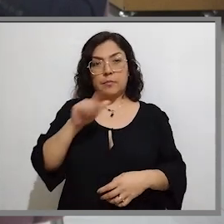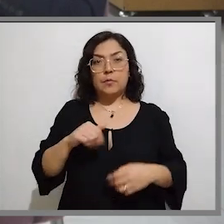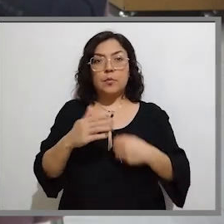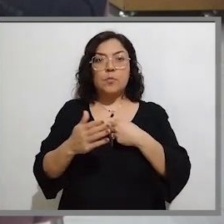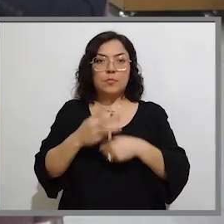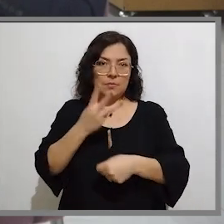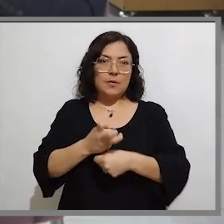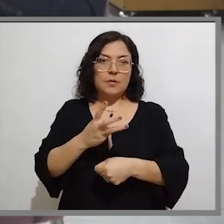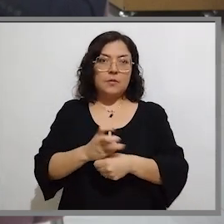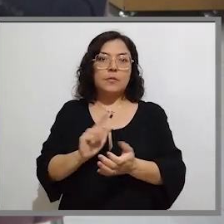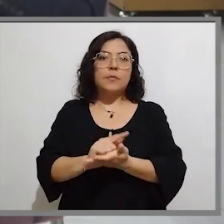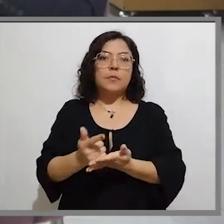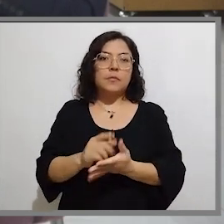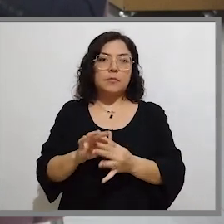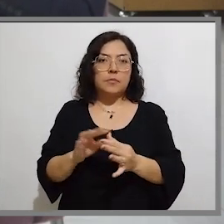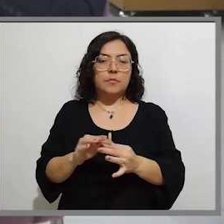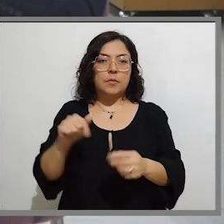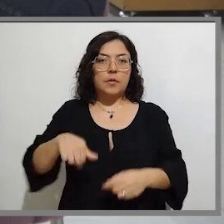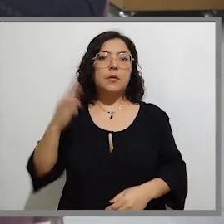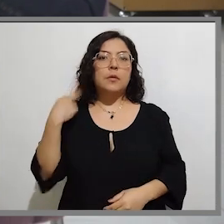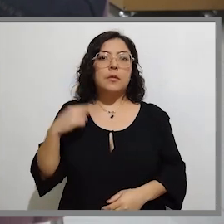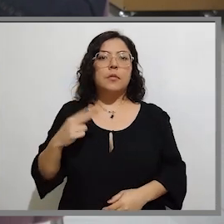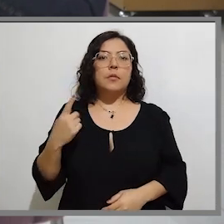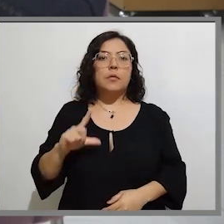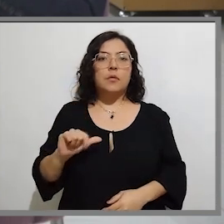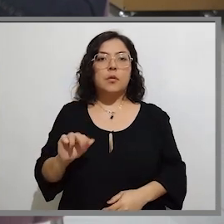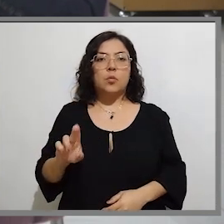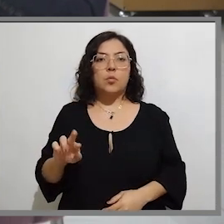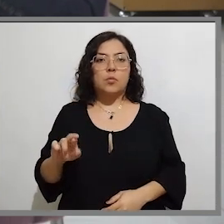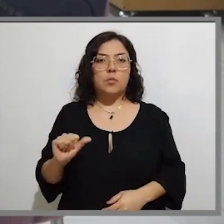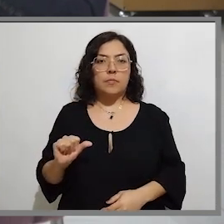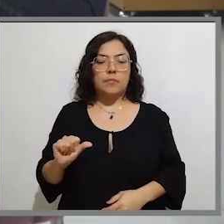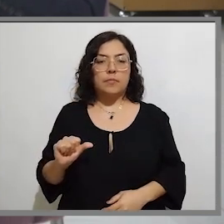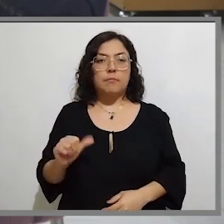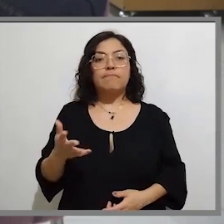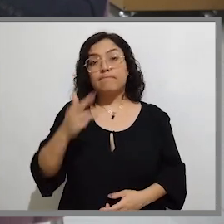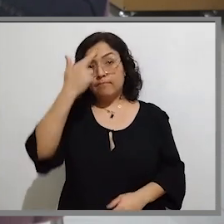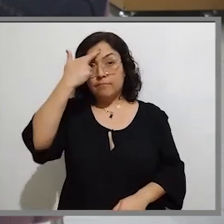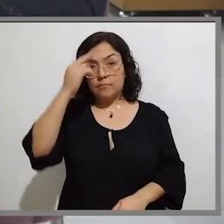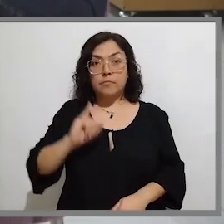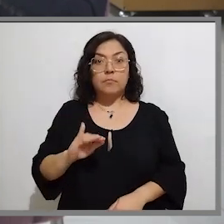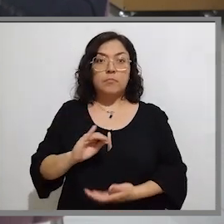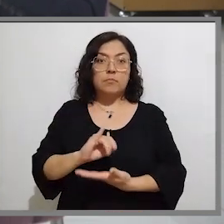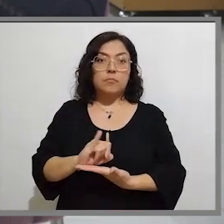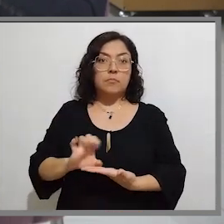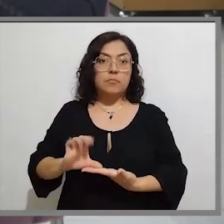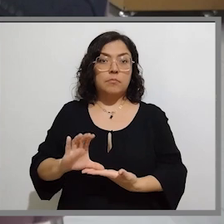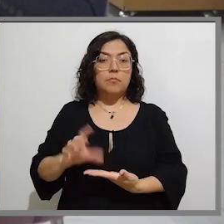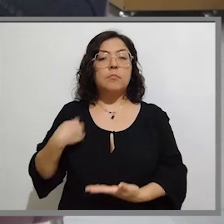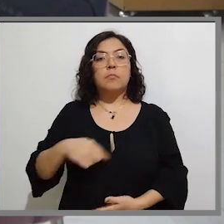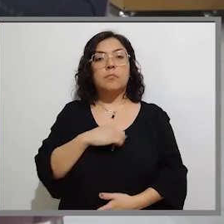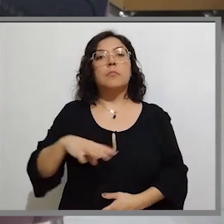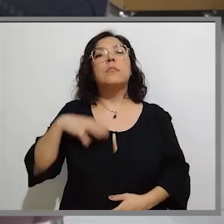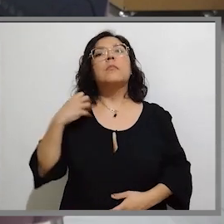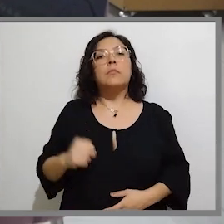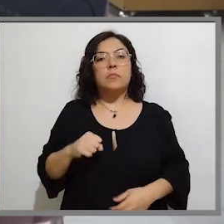último libro del que vamos a hablar. Estamos en su programa de La Urna. Les recordamos también que el Instituto Electoral de Coahuila